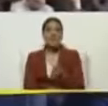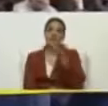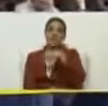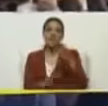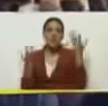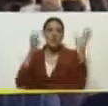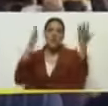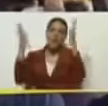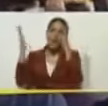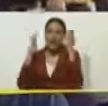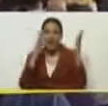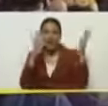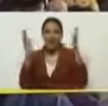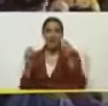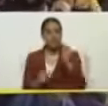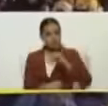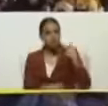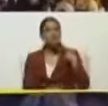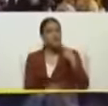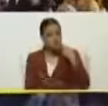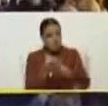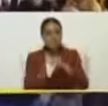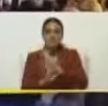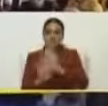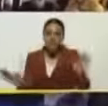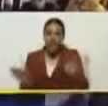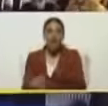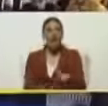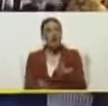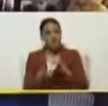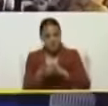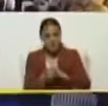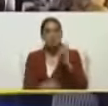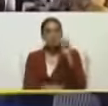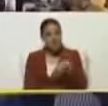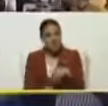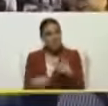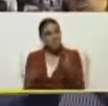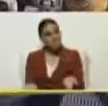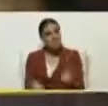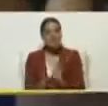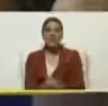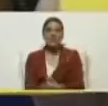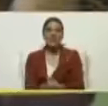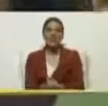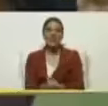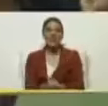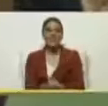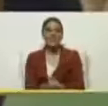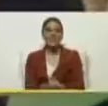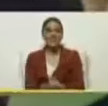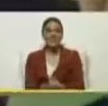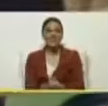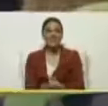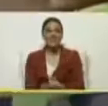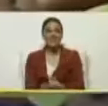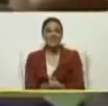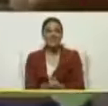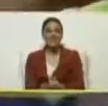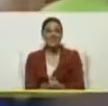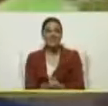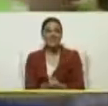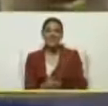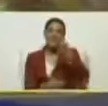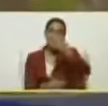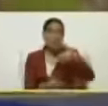No los había nombrado, sí los había nombrado. Claro que los había nombrado al circuito económico comunal, el sueño de